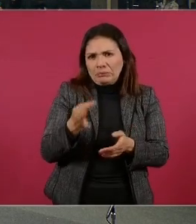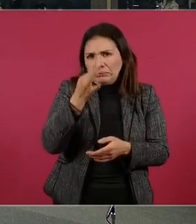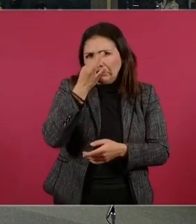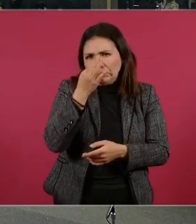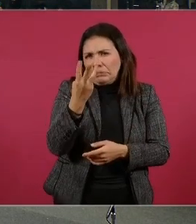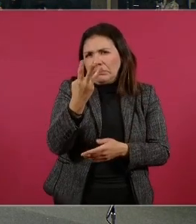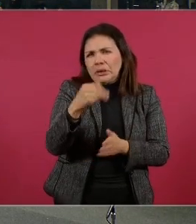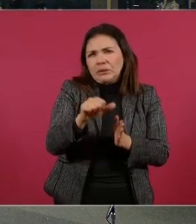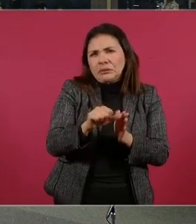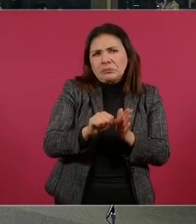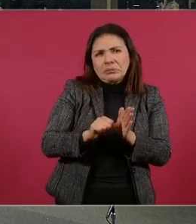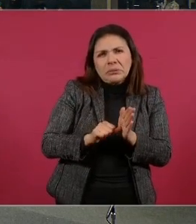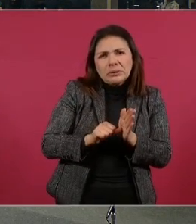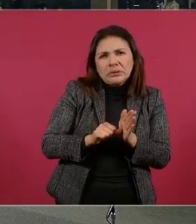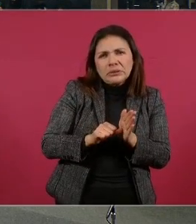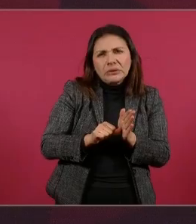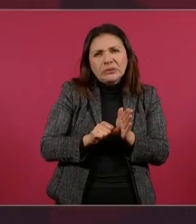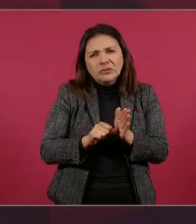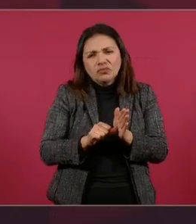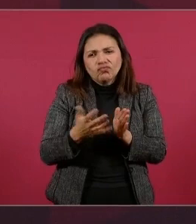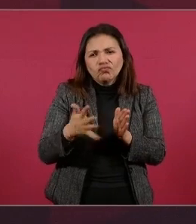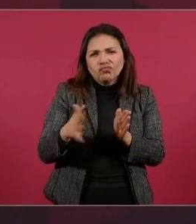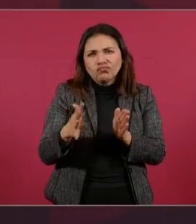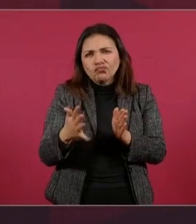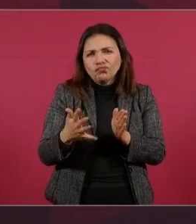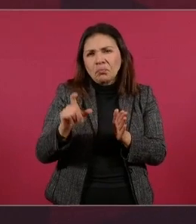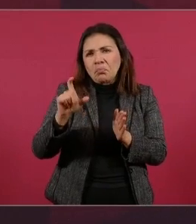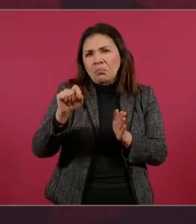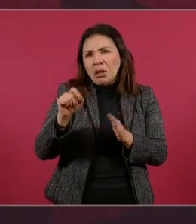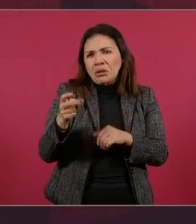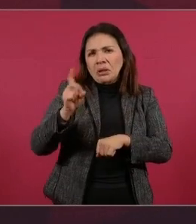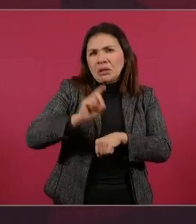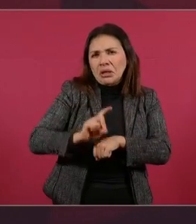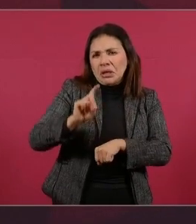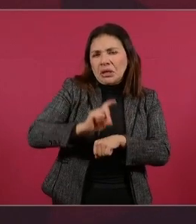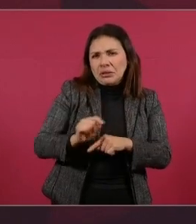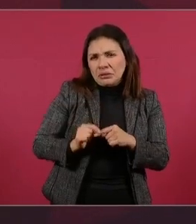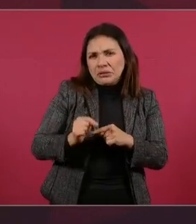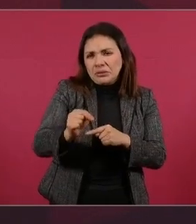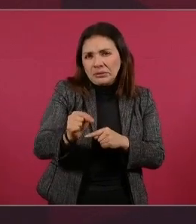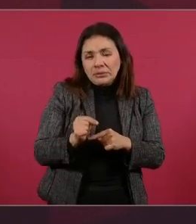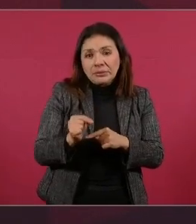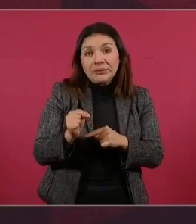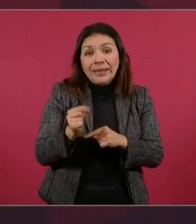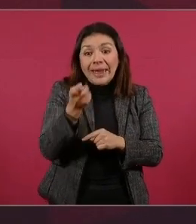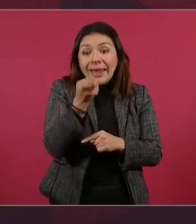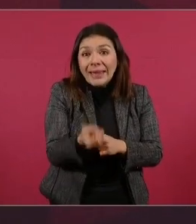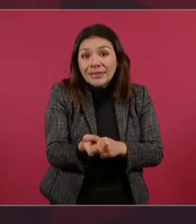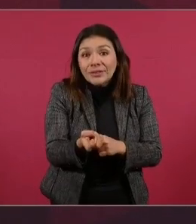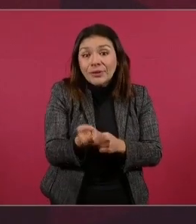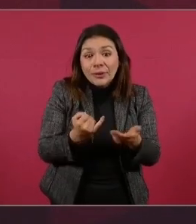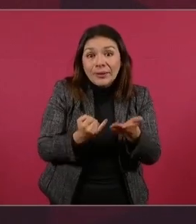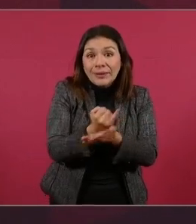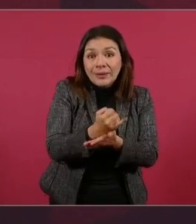3 meses y como 20 días y ya